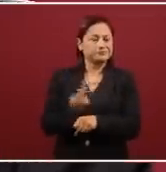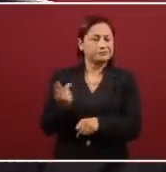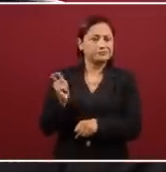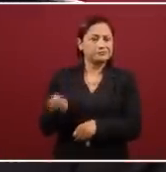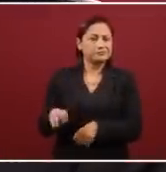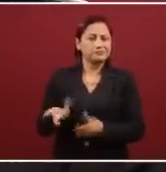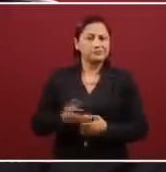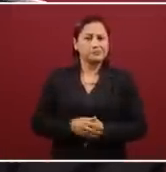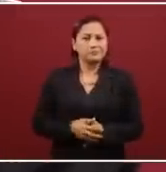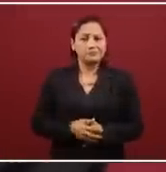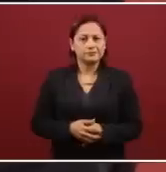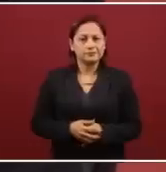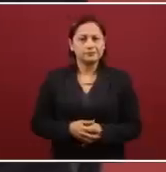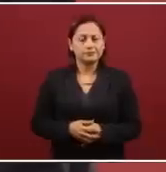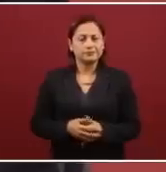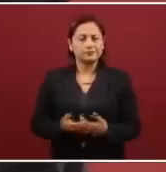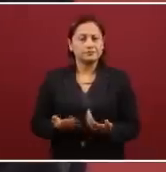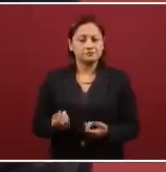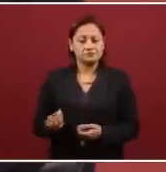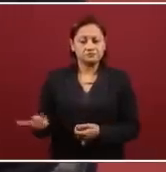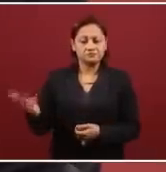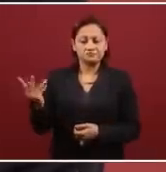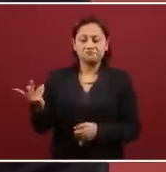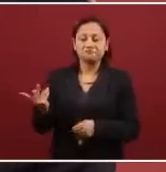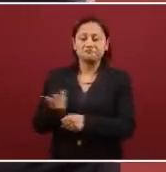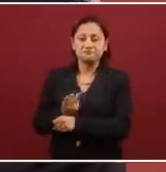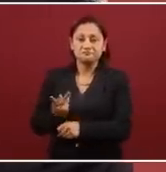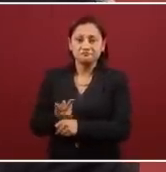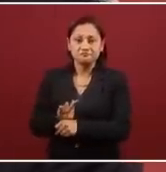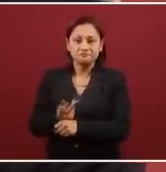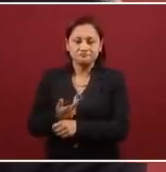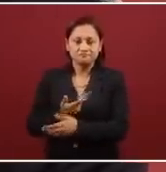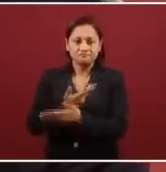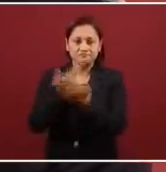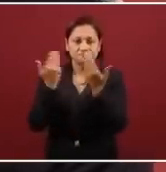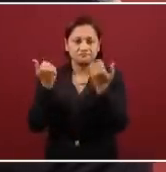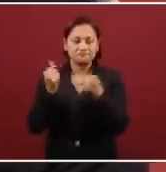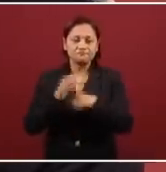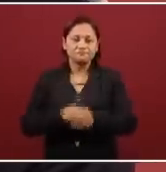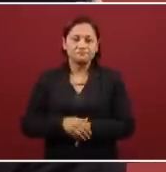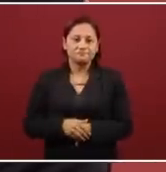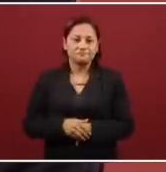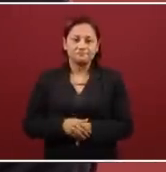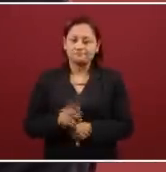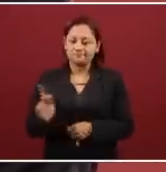qué será lo que les está pasando, como diría la canción.